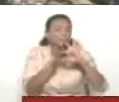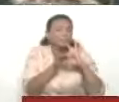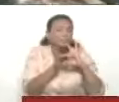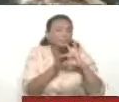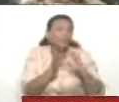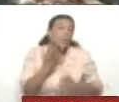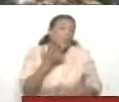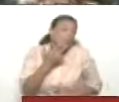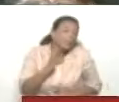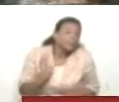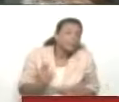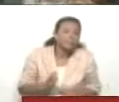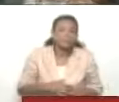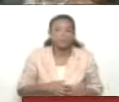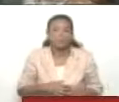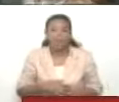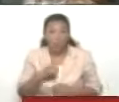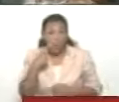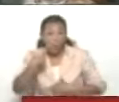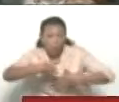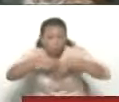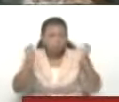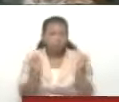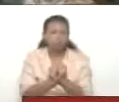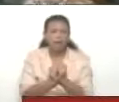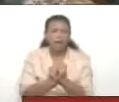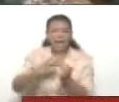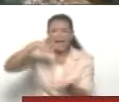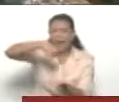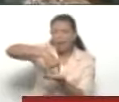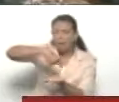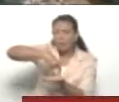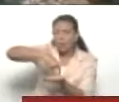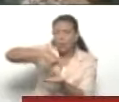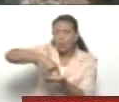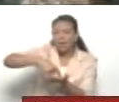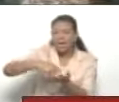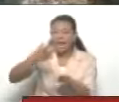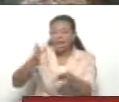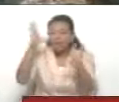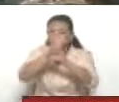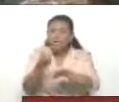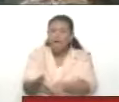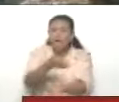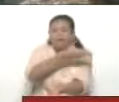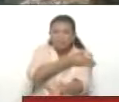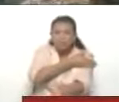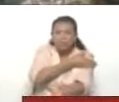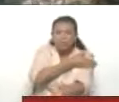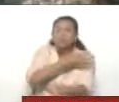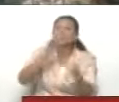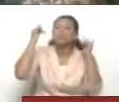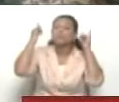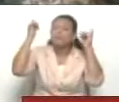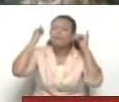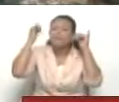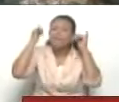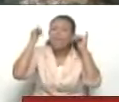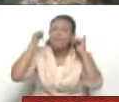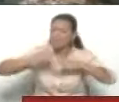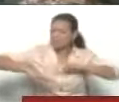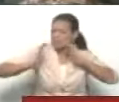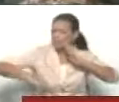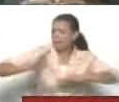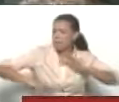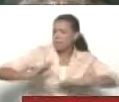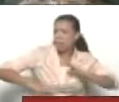Por ejemplo, los que combatieron en Carabobo la noche anterior tuvieron una fiesta de